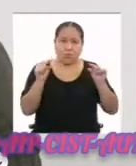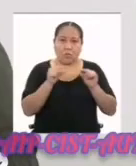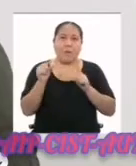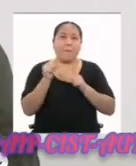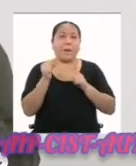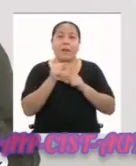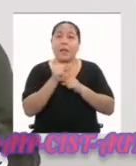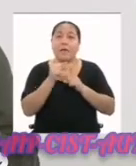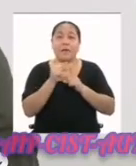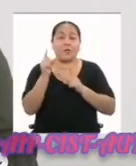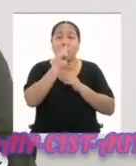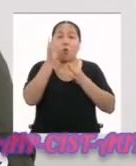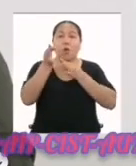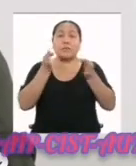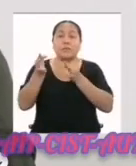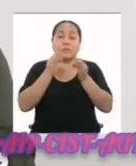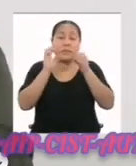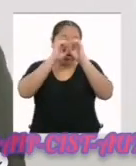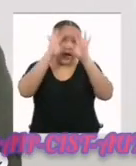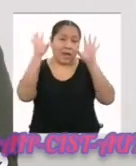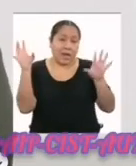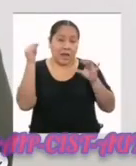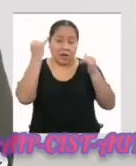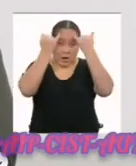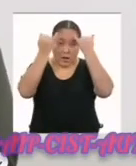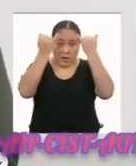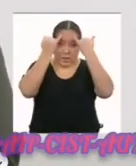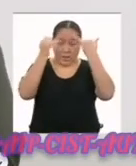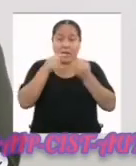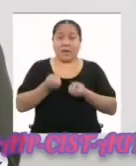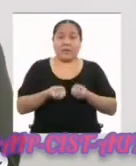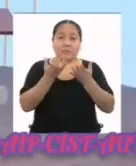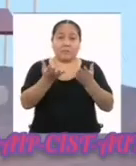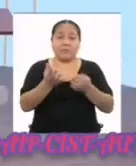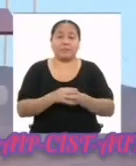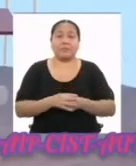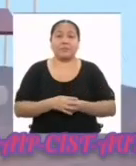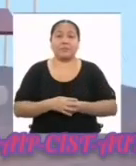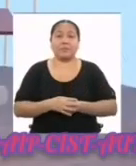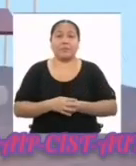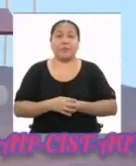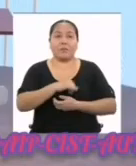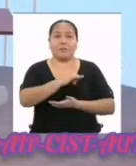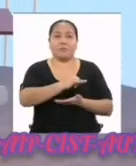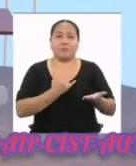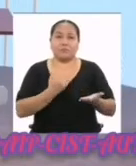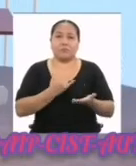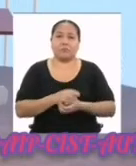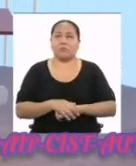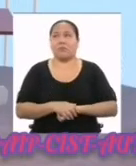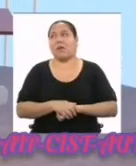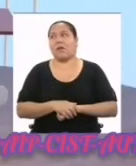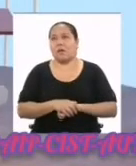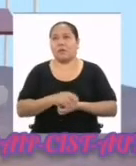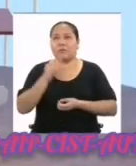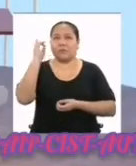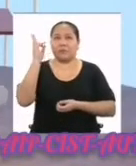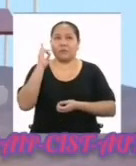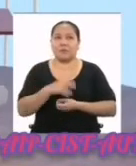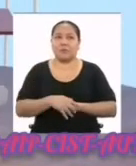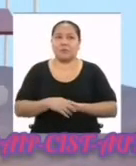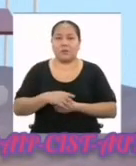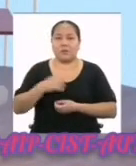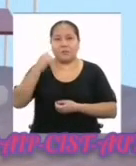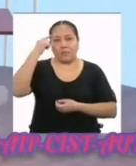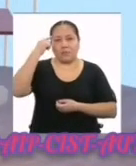no explican de manera clara la idea que se quiere manifestar. Uy, profesora, creo que